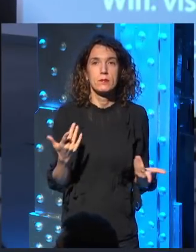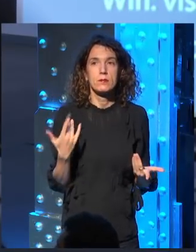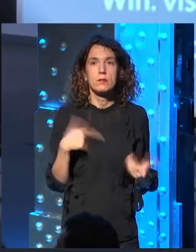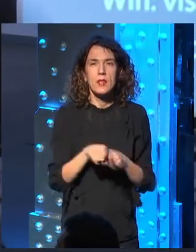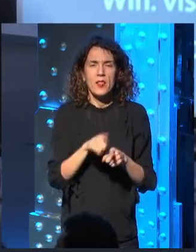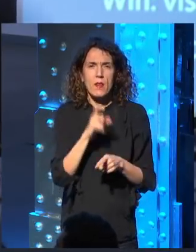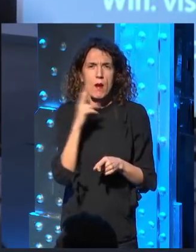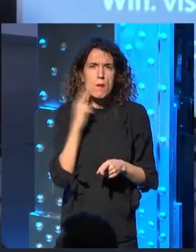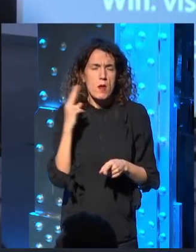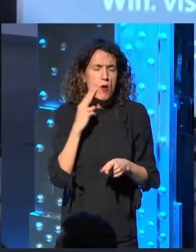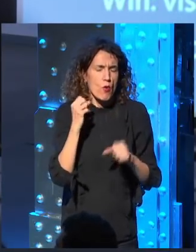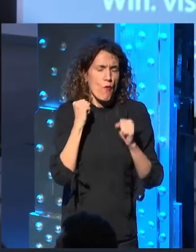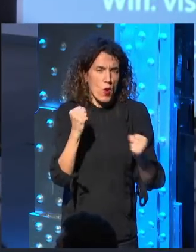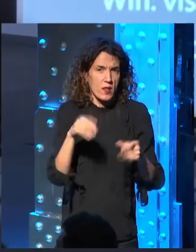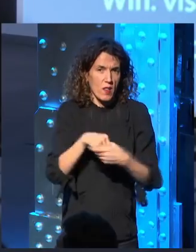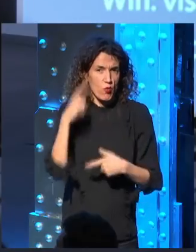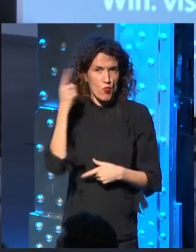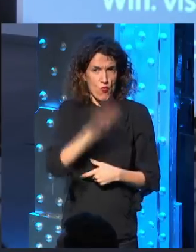Adviento de terror en el Oriente Próximo.